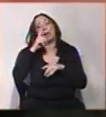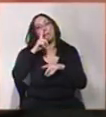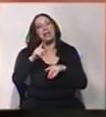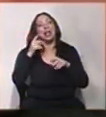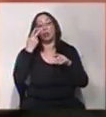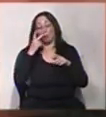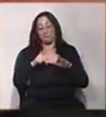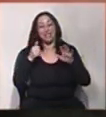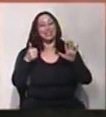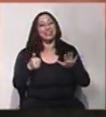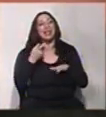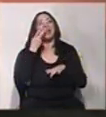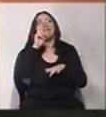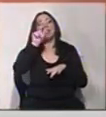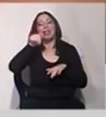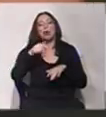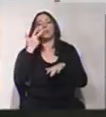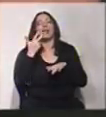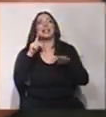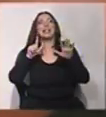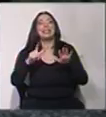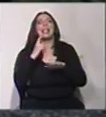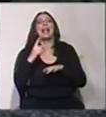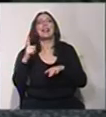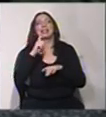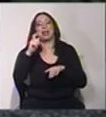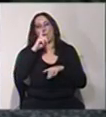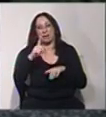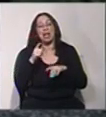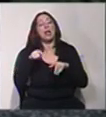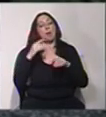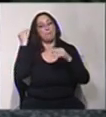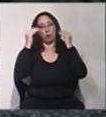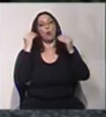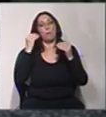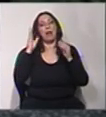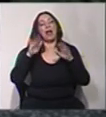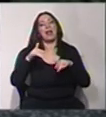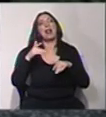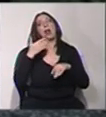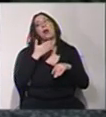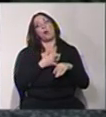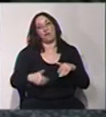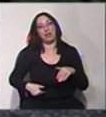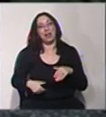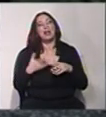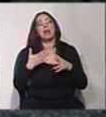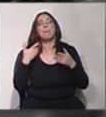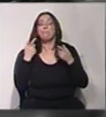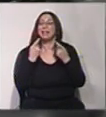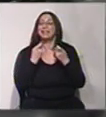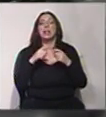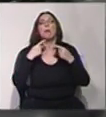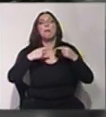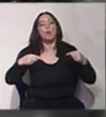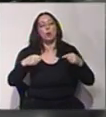cifra cerró en 20,37, algo que preocupa a las autoridades. El suicidio presenta características que exigen un abordaje